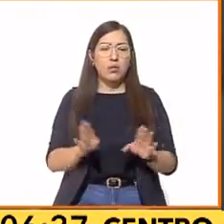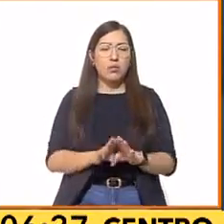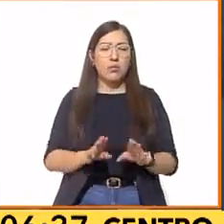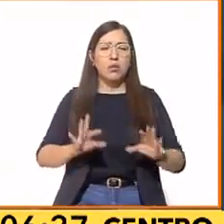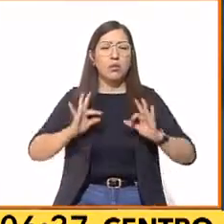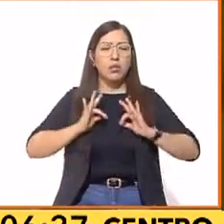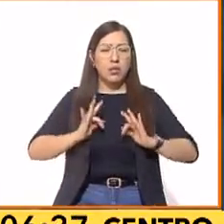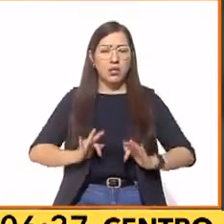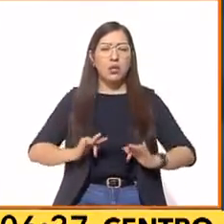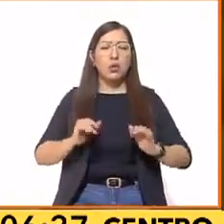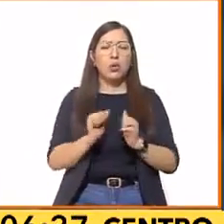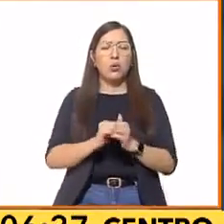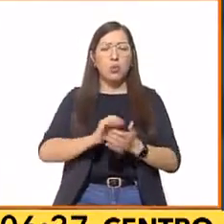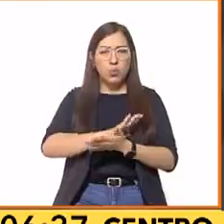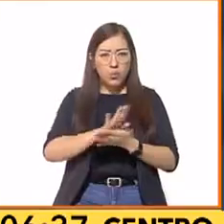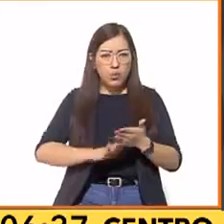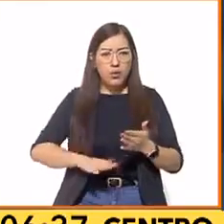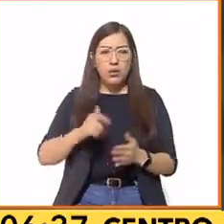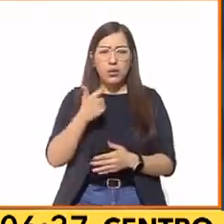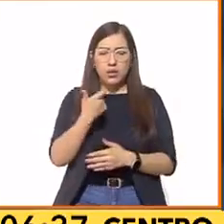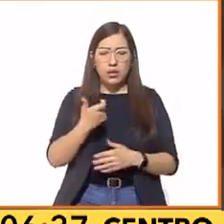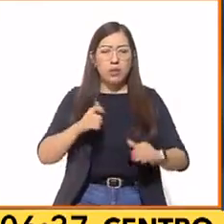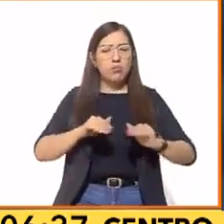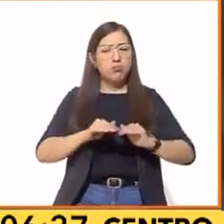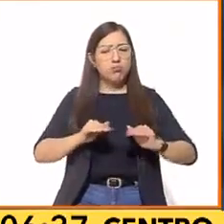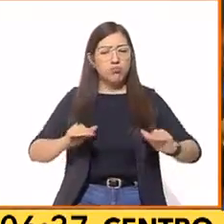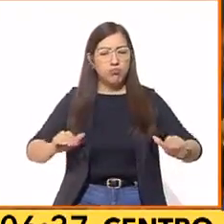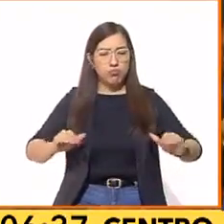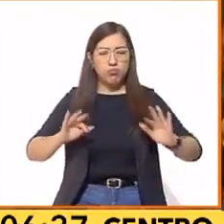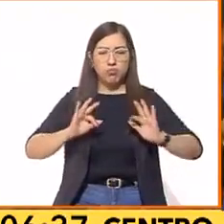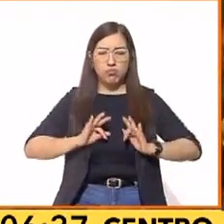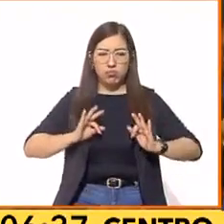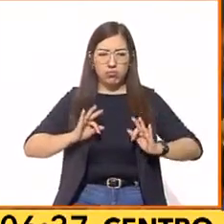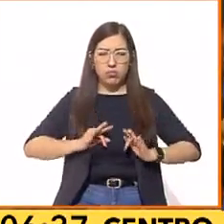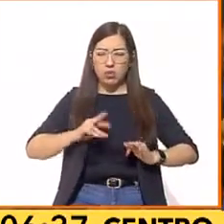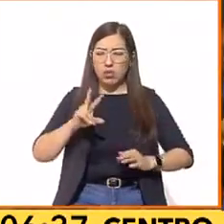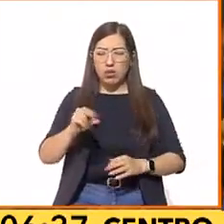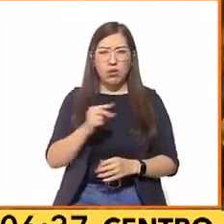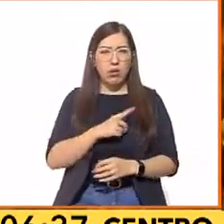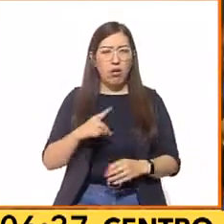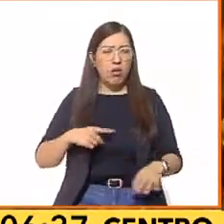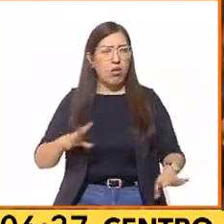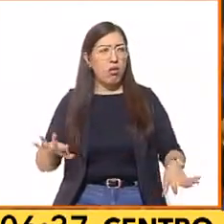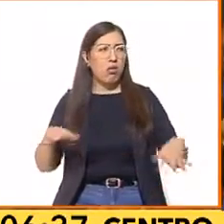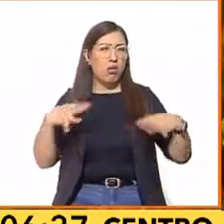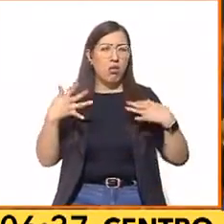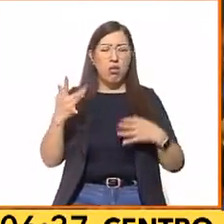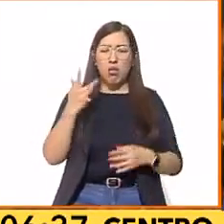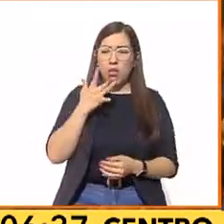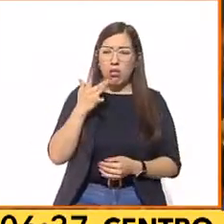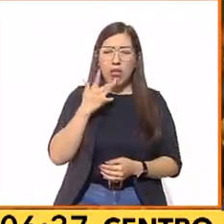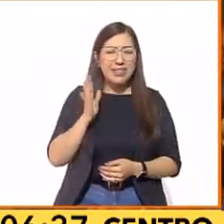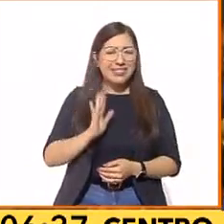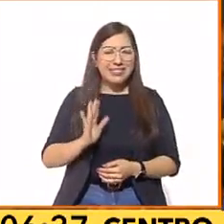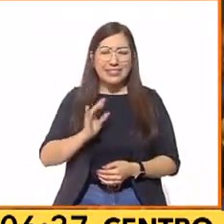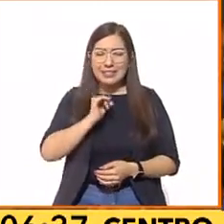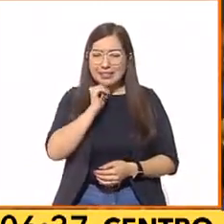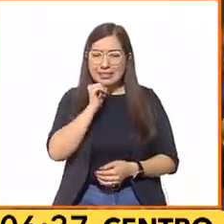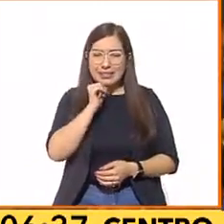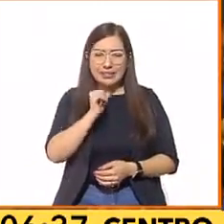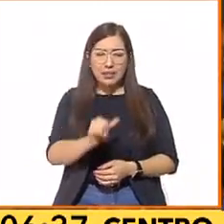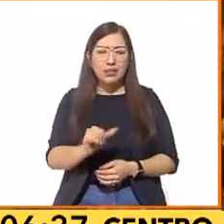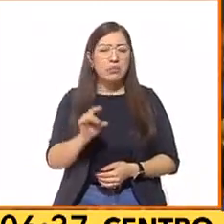austeridad republicana, la ecuanimidad, el no hacer aspavientos, el no ser soberbio, el mantener